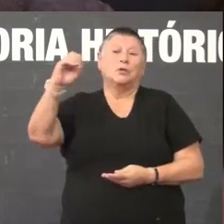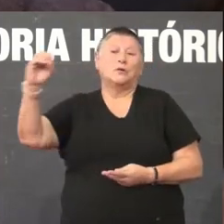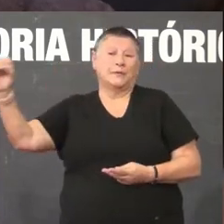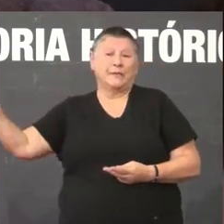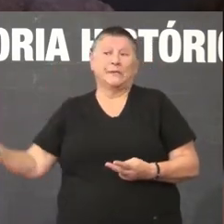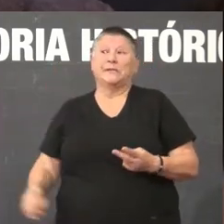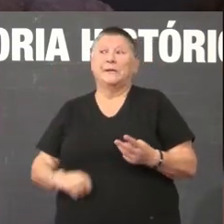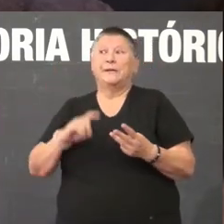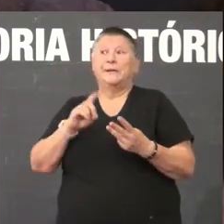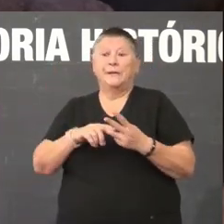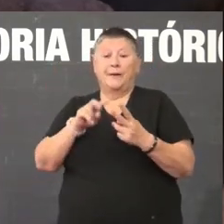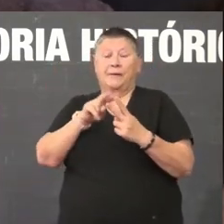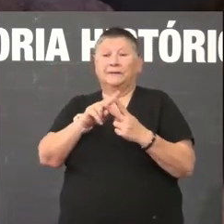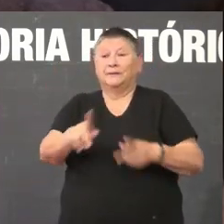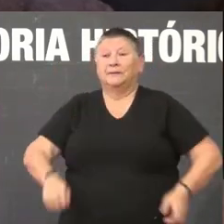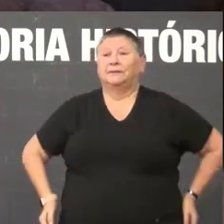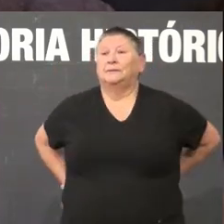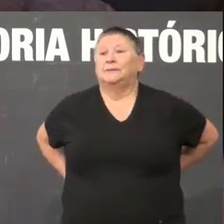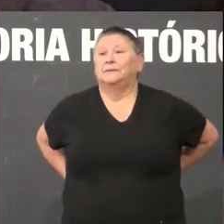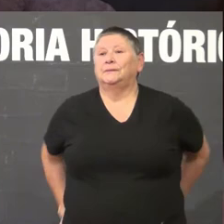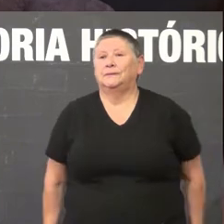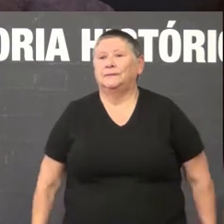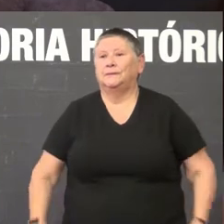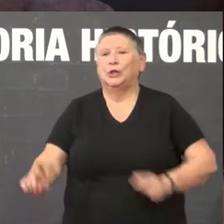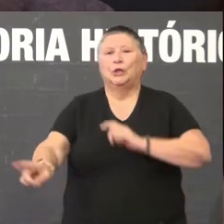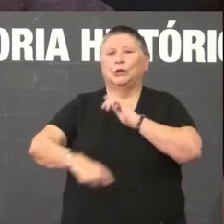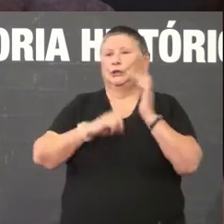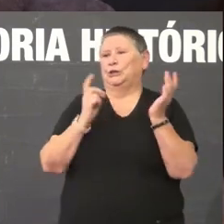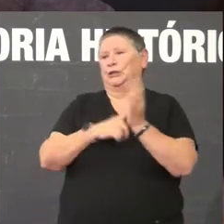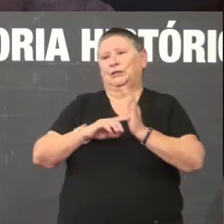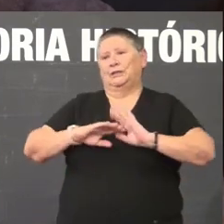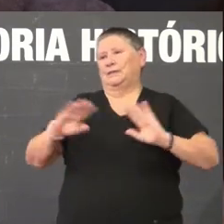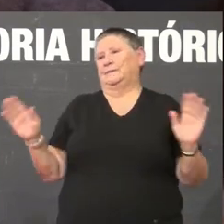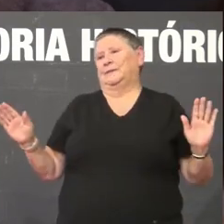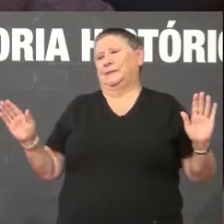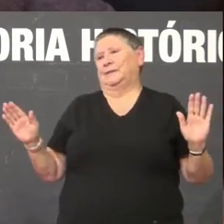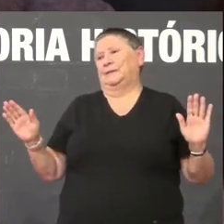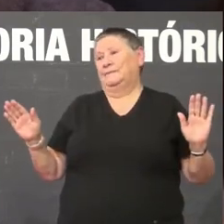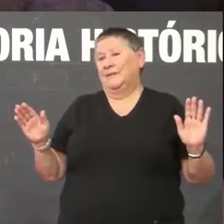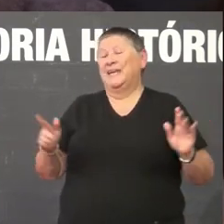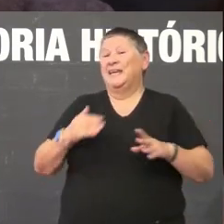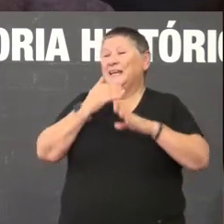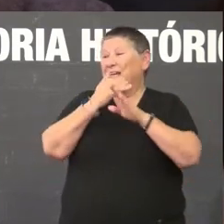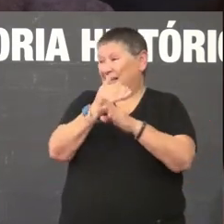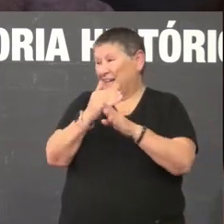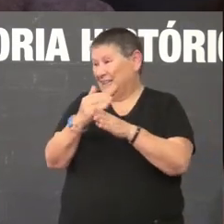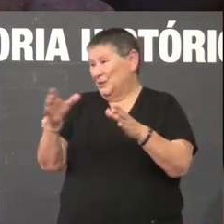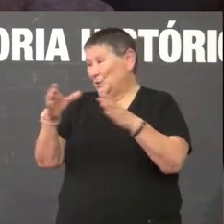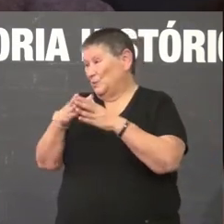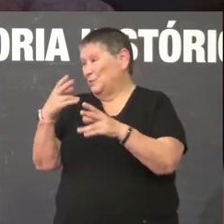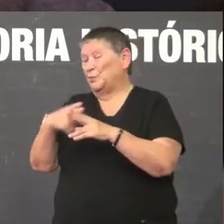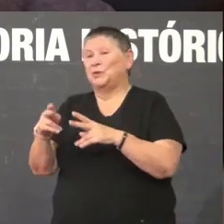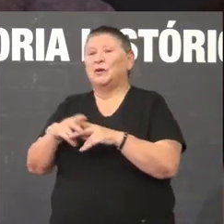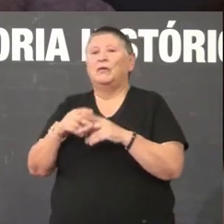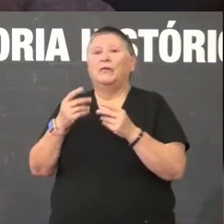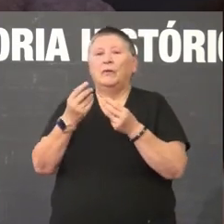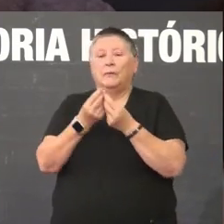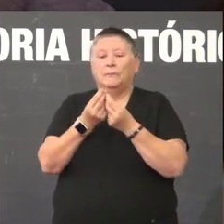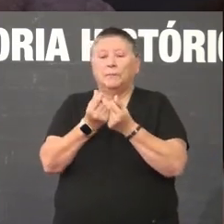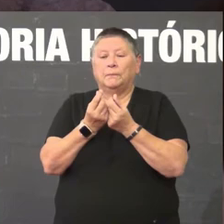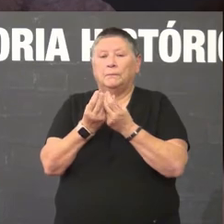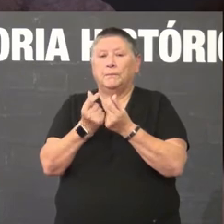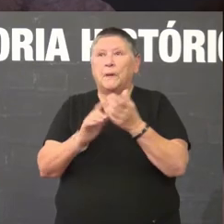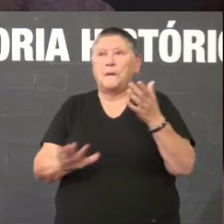se baixaron os calzóns totalmente e admitiron todo. O resto dos partidos foron borrados do mapa.